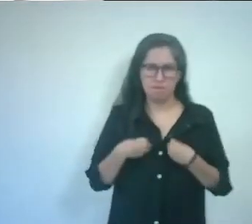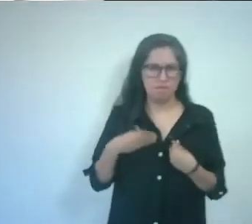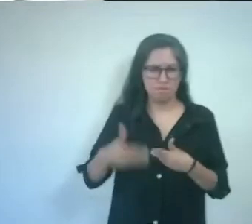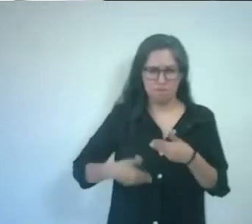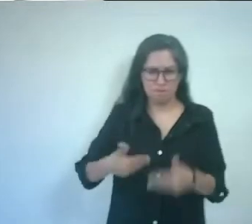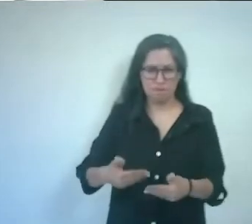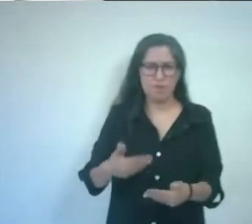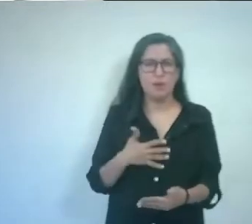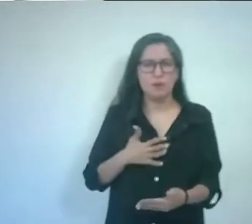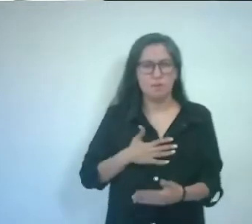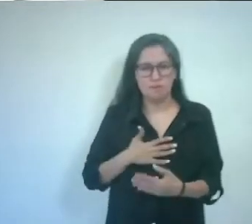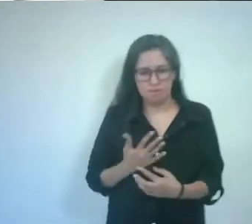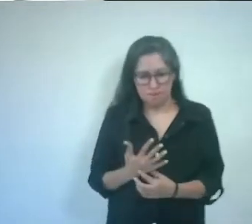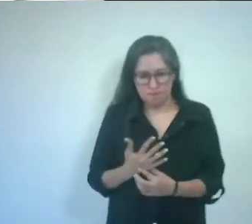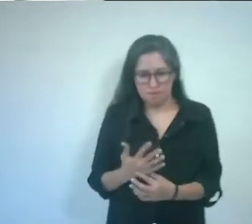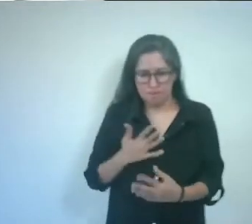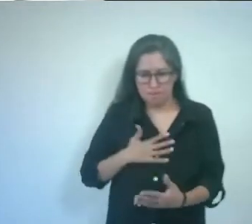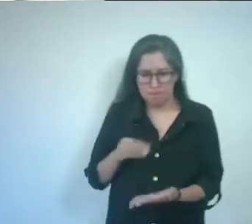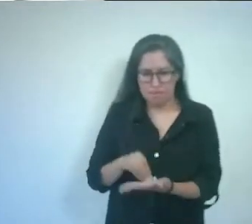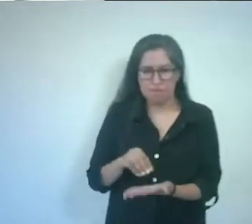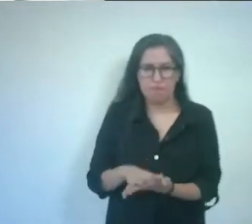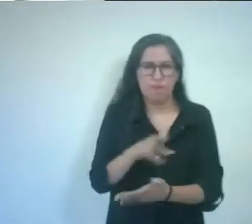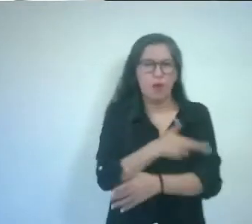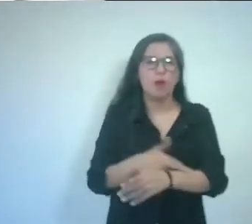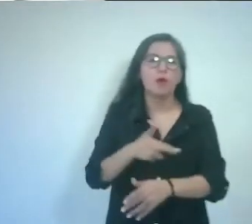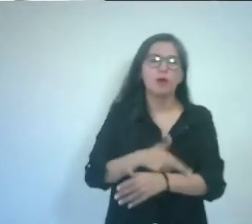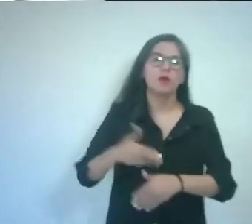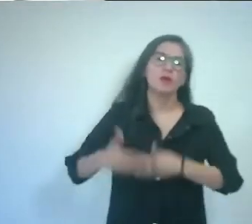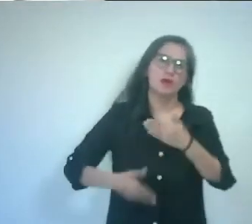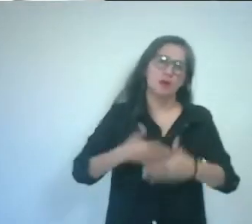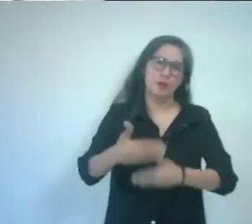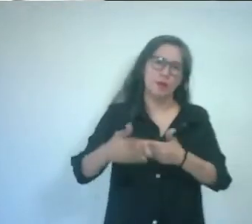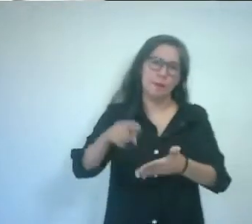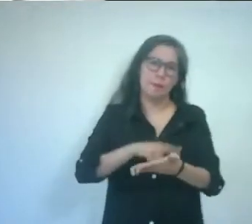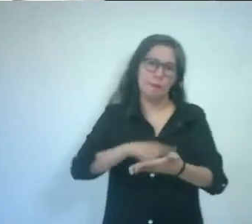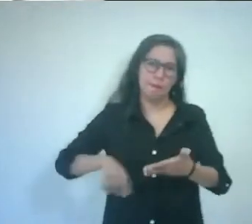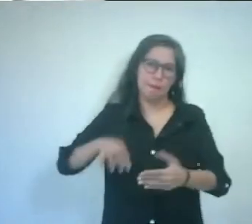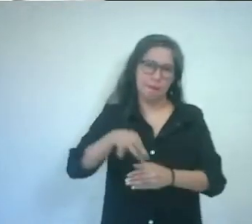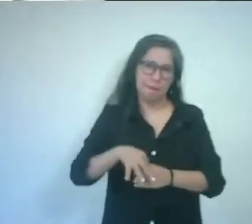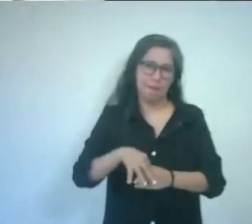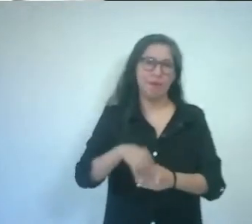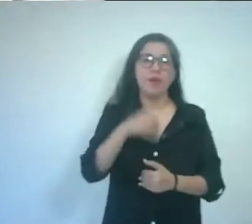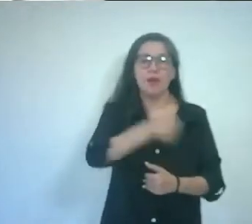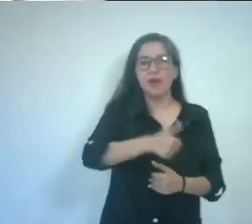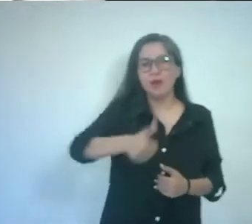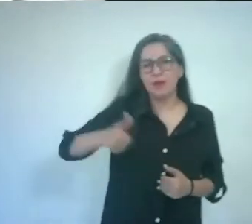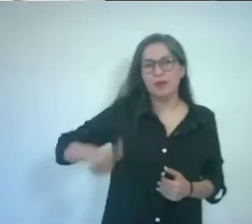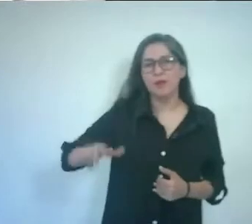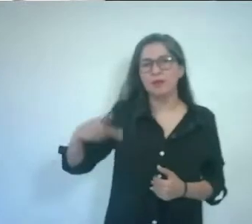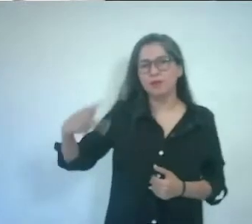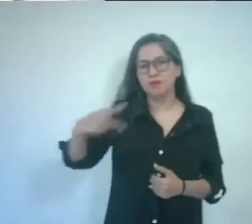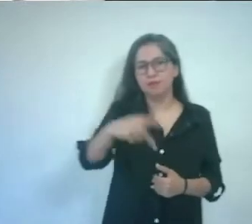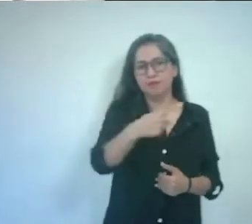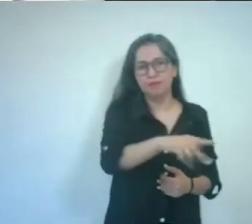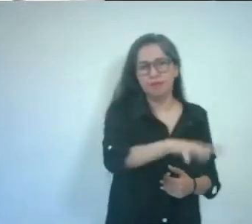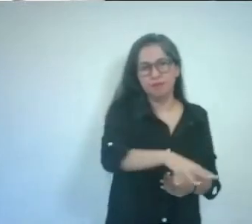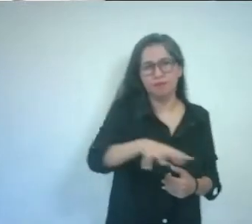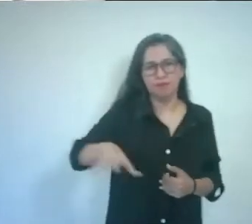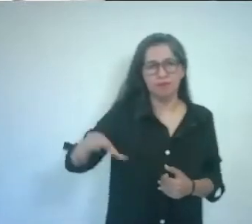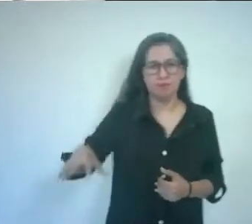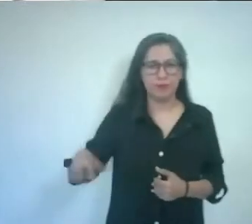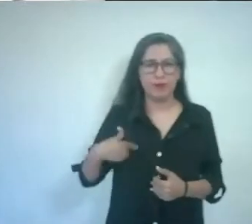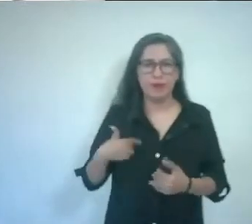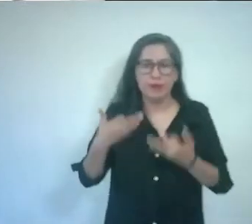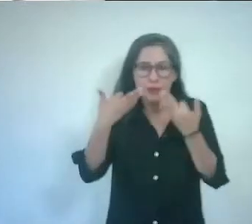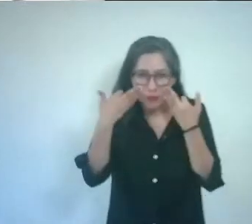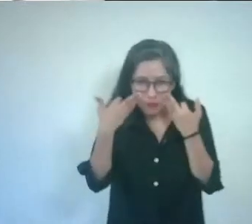su nombre en la organización de los procesos electorales en sus respectivas demarcaciones, a la